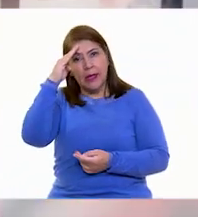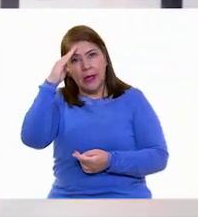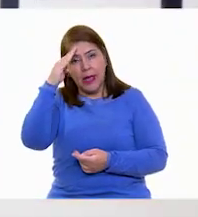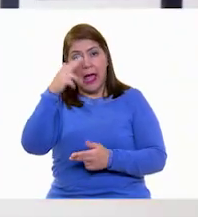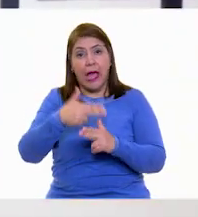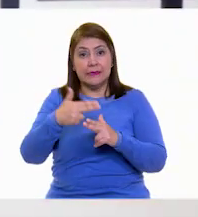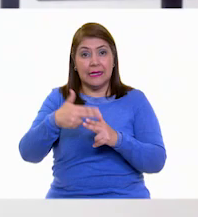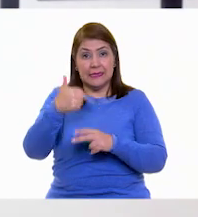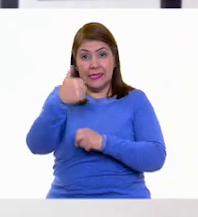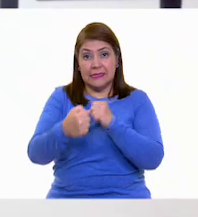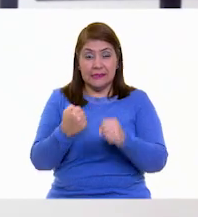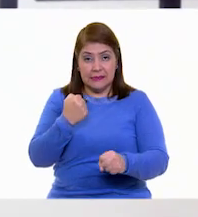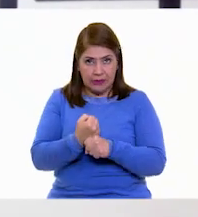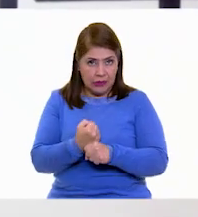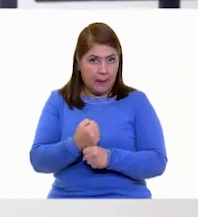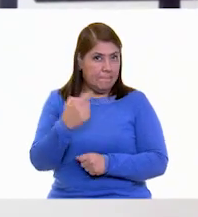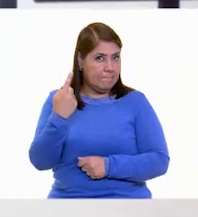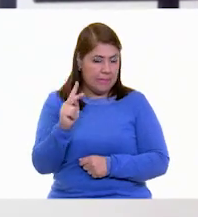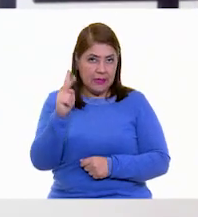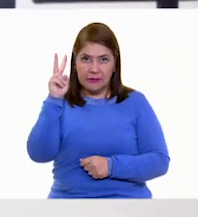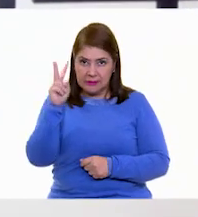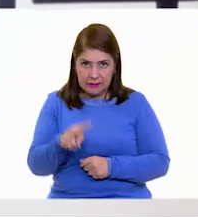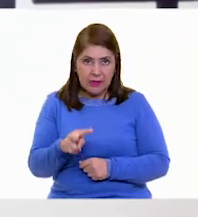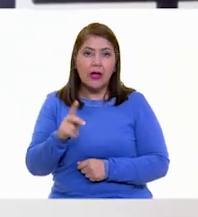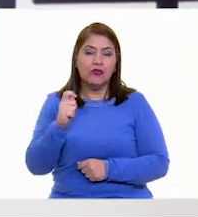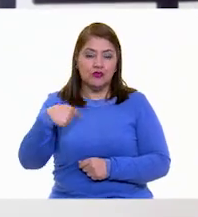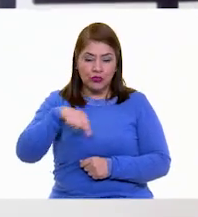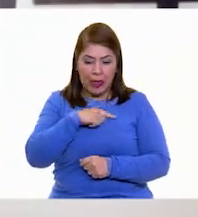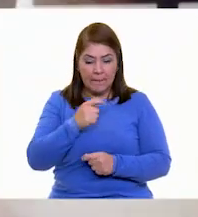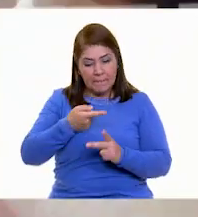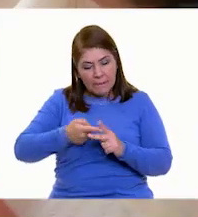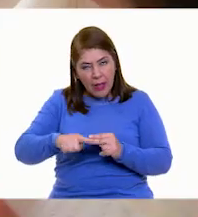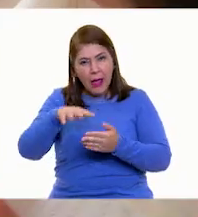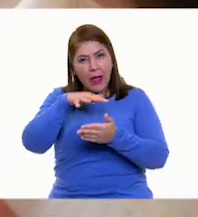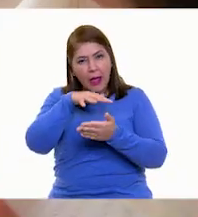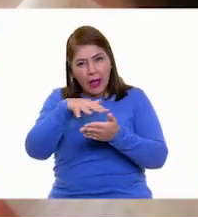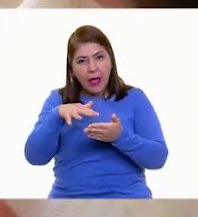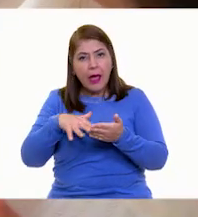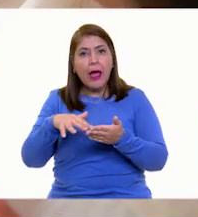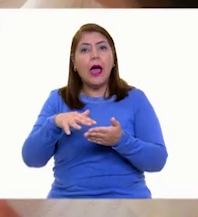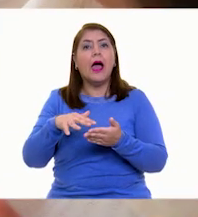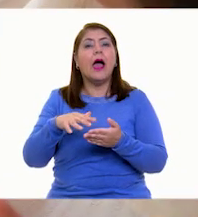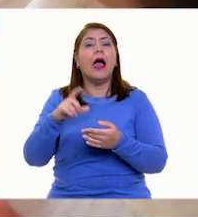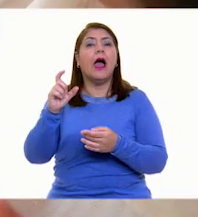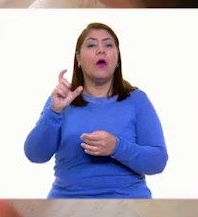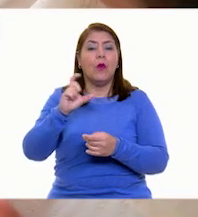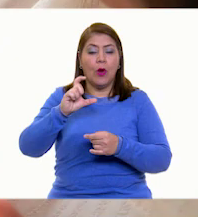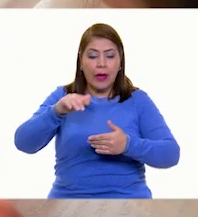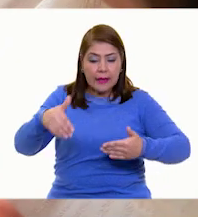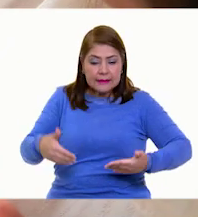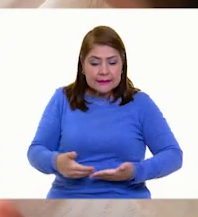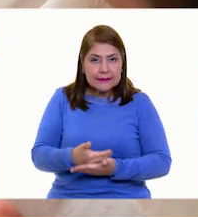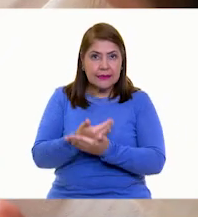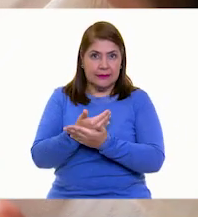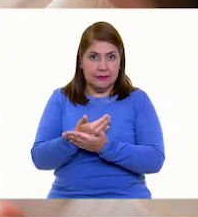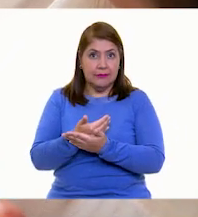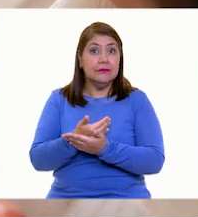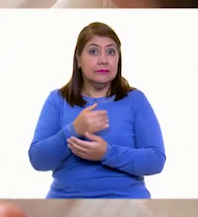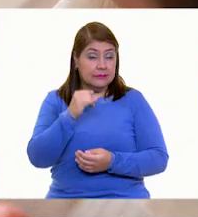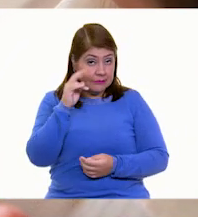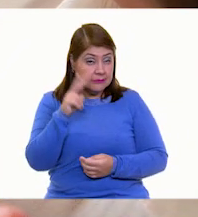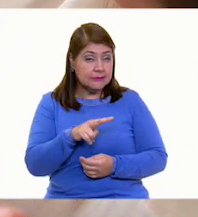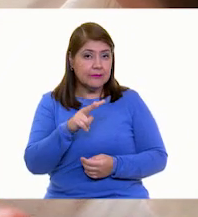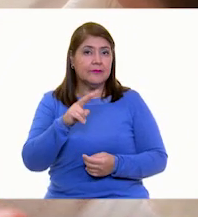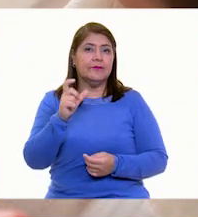6 años. Sin embargo, nosotros empezamos a leer a partir de que nacemos. Así es,